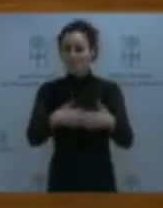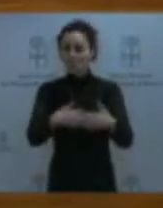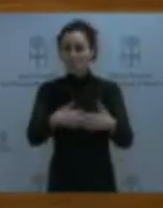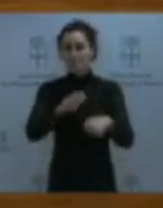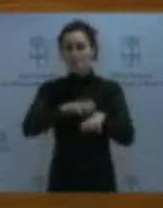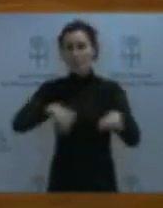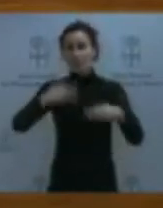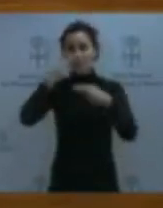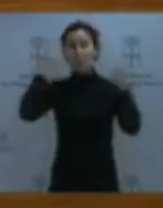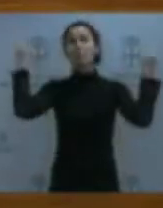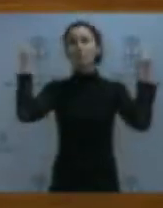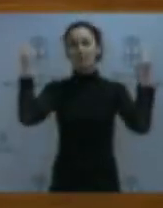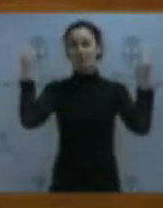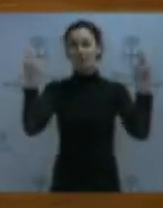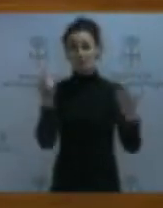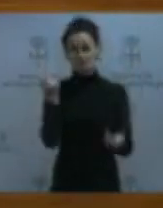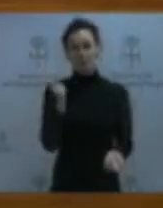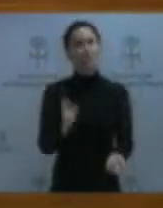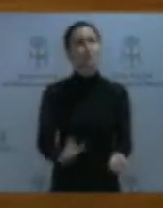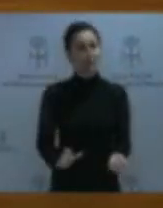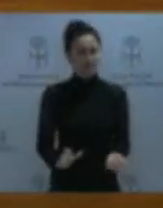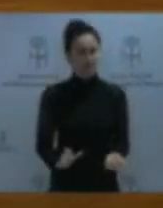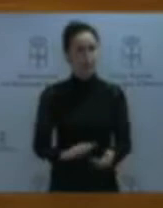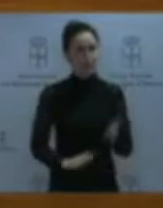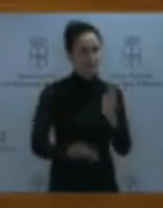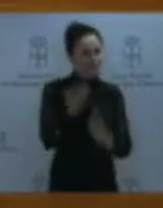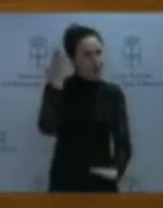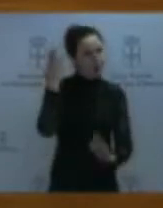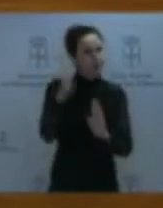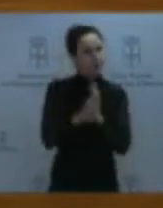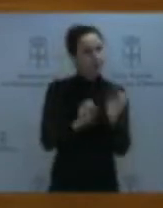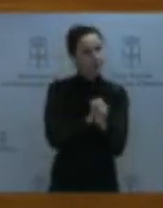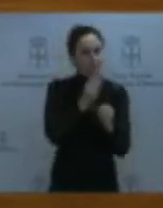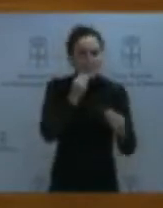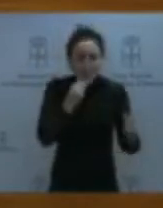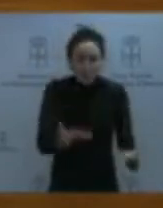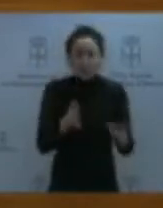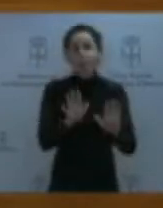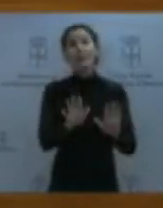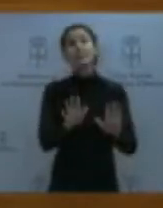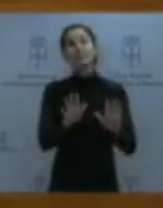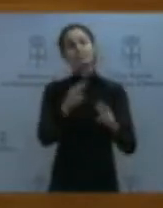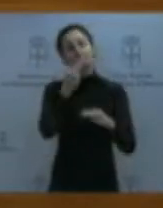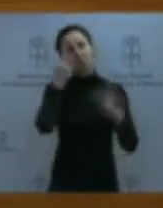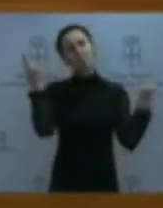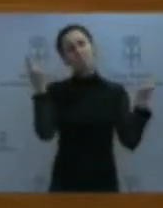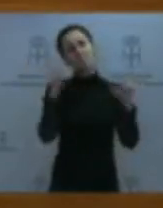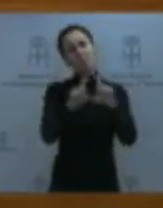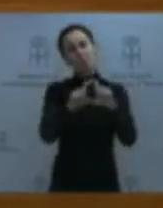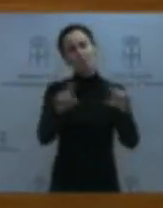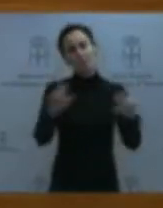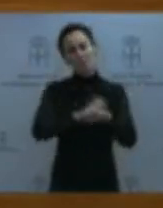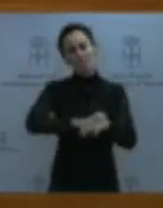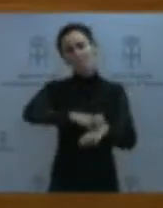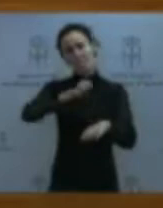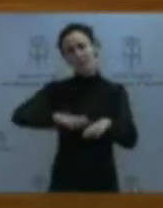empresas públicas, es decir, salarios más altos, mejores condiciones, pero las empresas públicas, la inmensa mayoría de ellas en